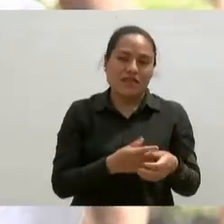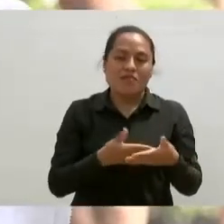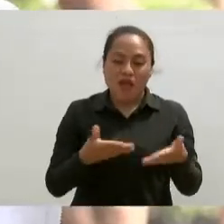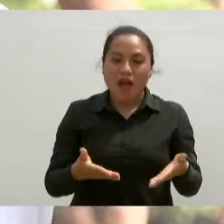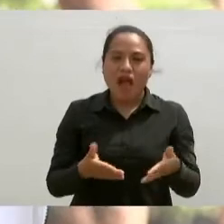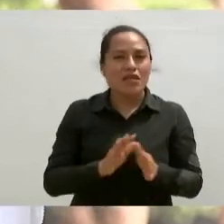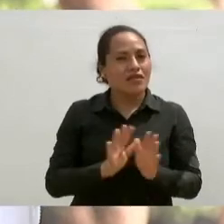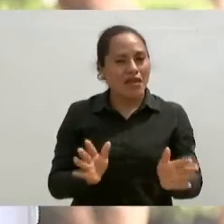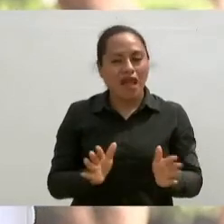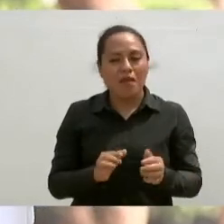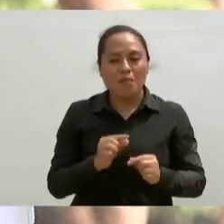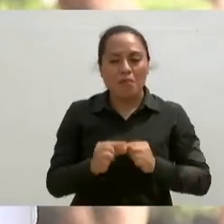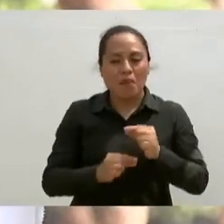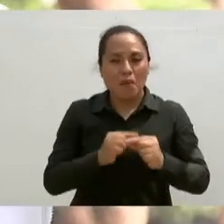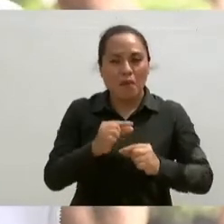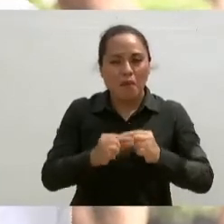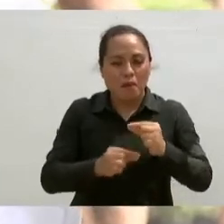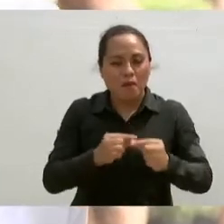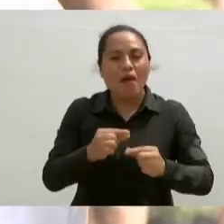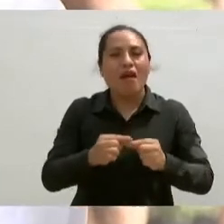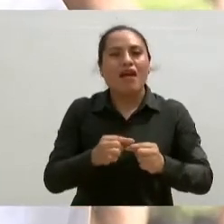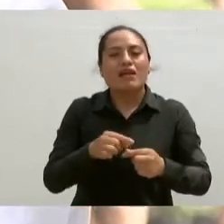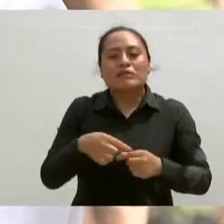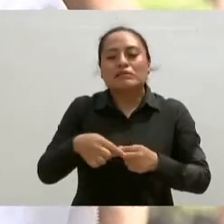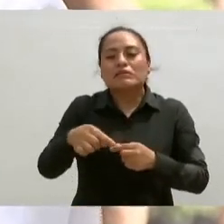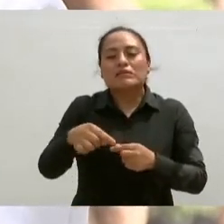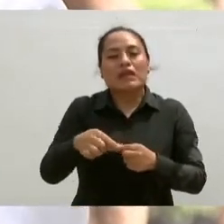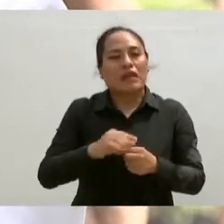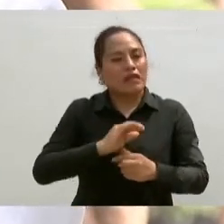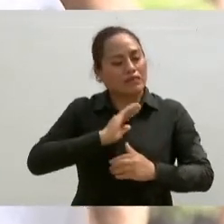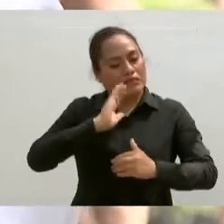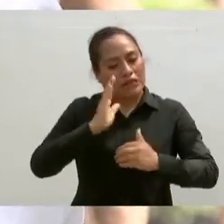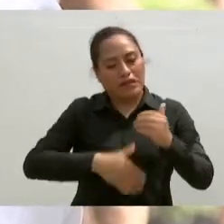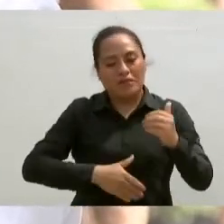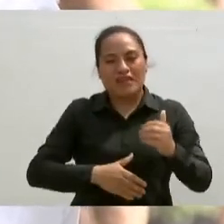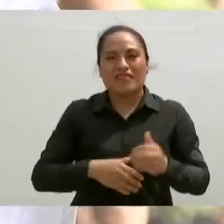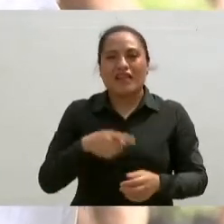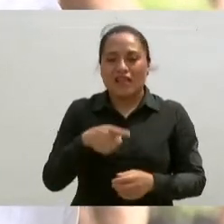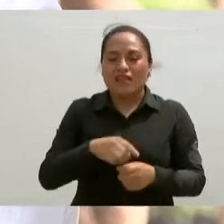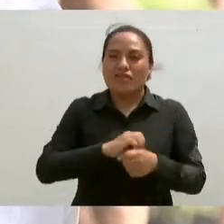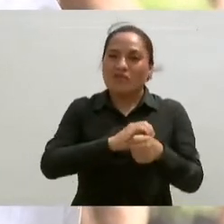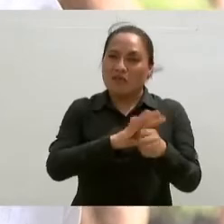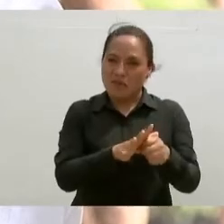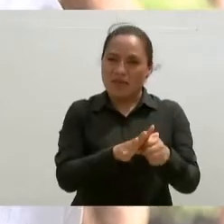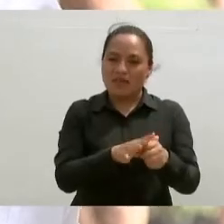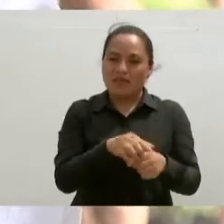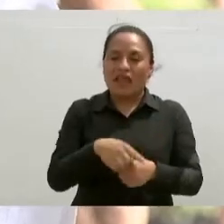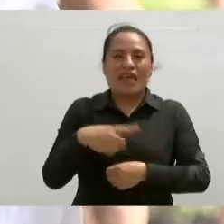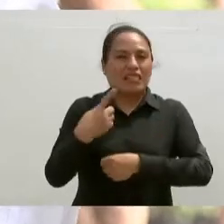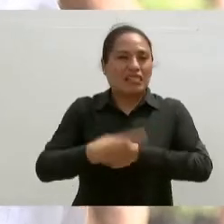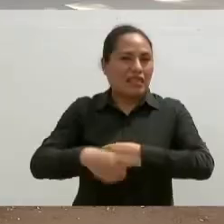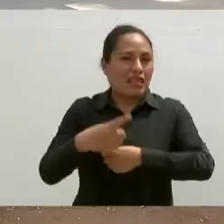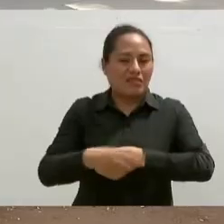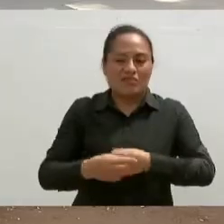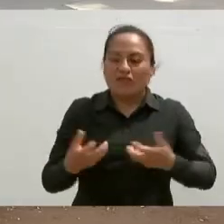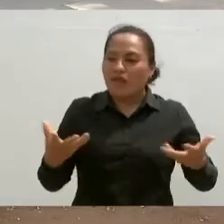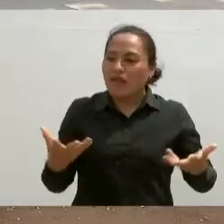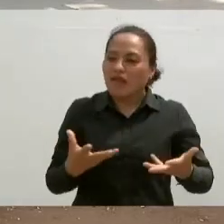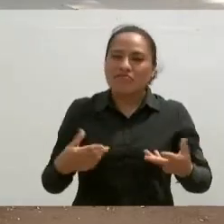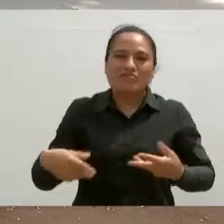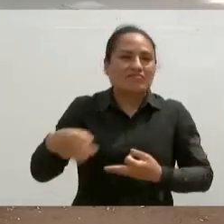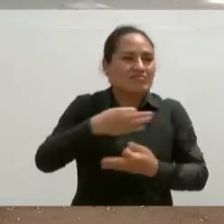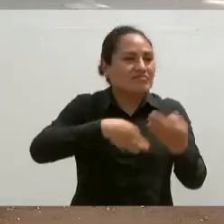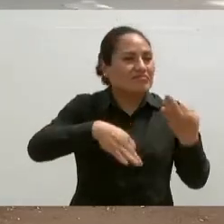pasar, ya va a terminar esta pandemia que tanto daño ha causado,